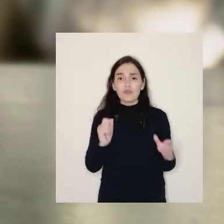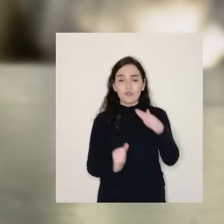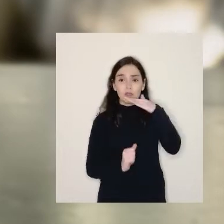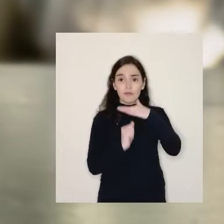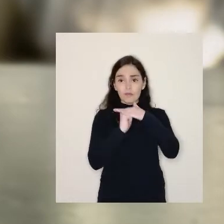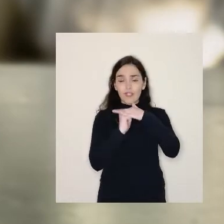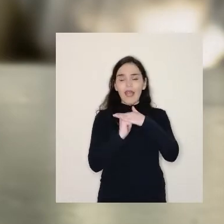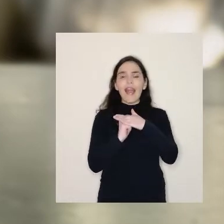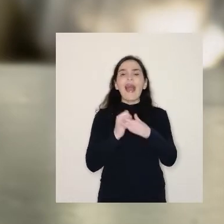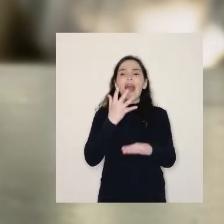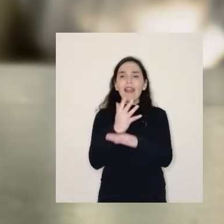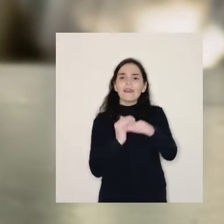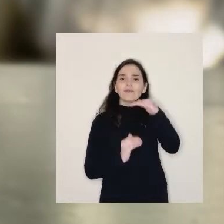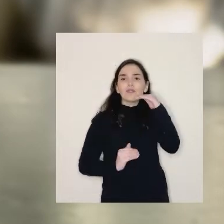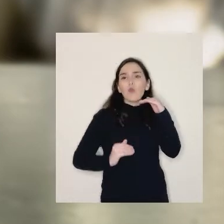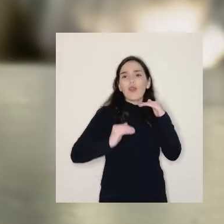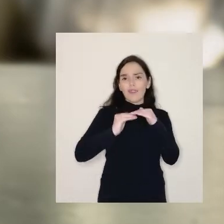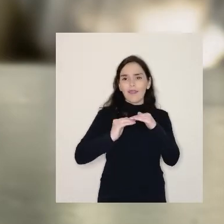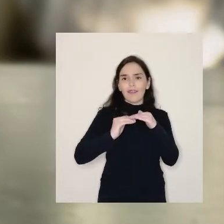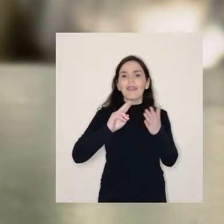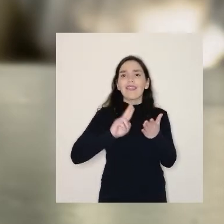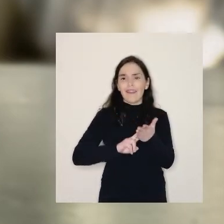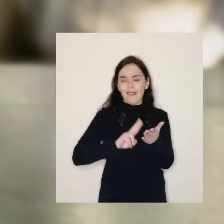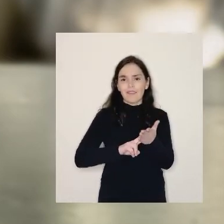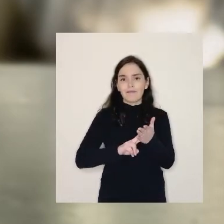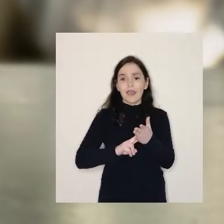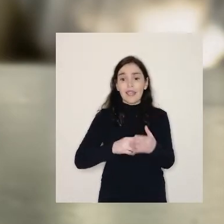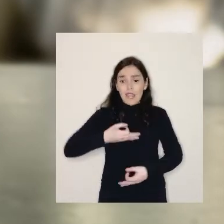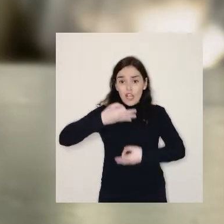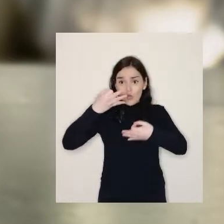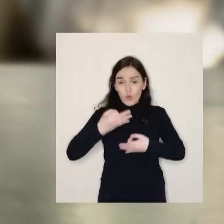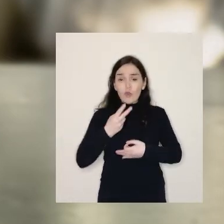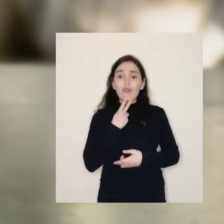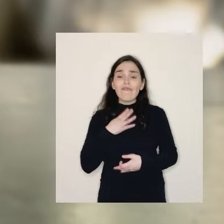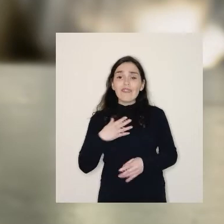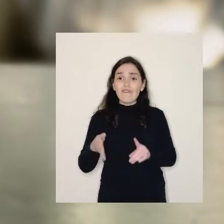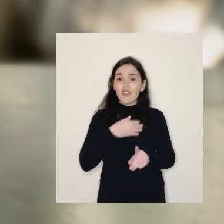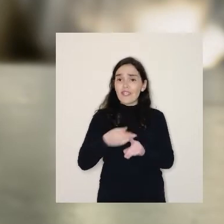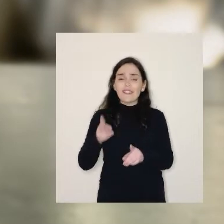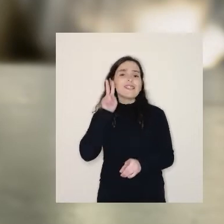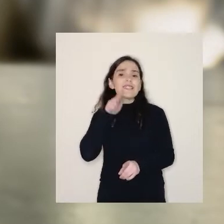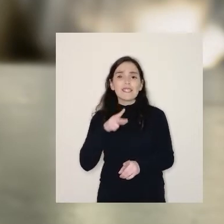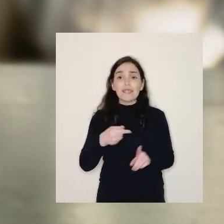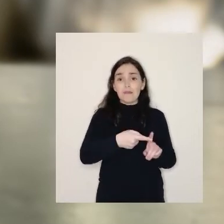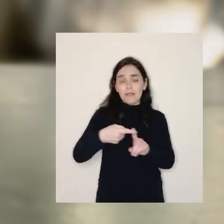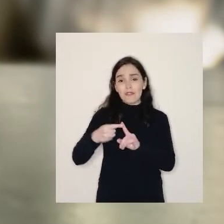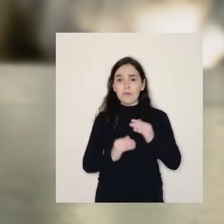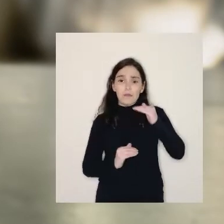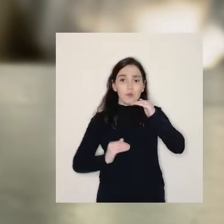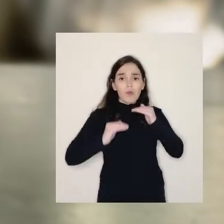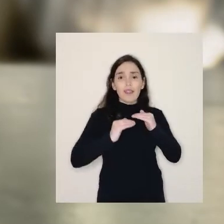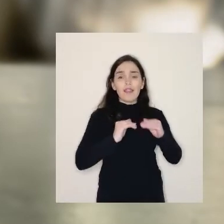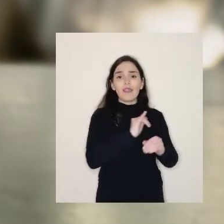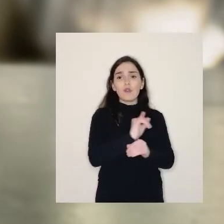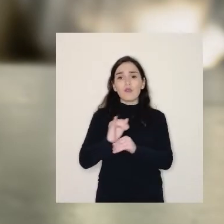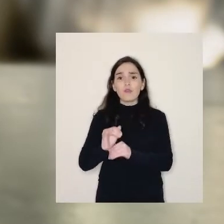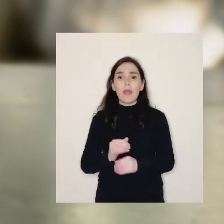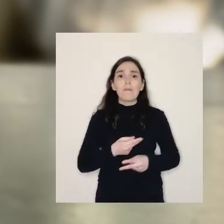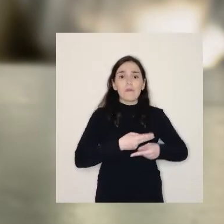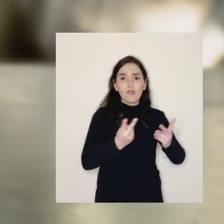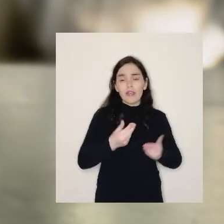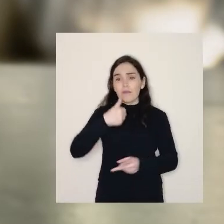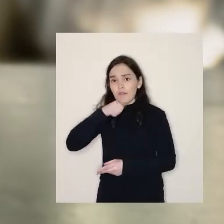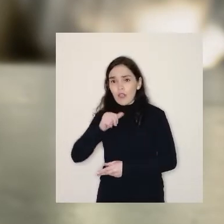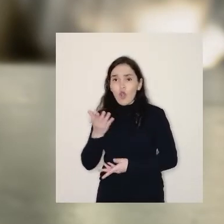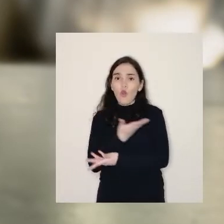las autoridades de turno, exista igualdad real, que nos asegure una vida libre de violencia y que participemos de igual a igual en las